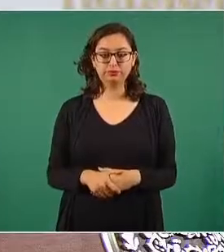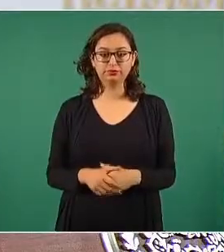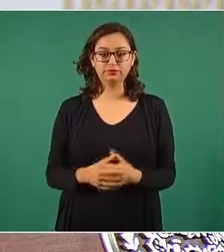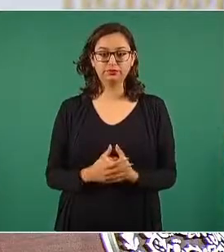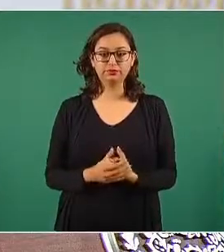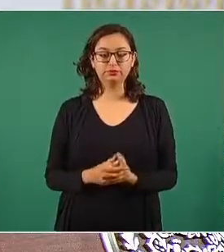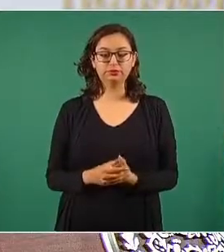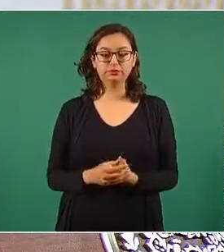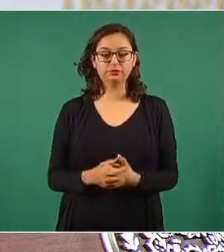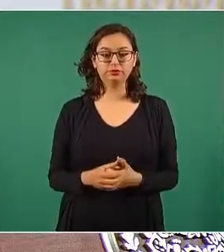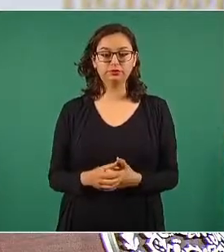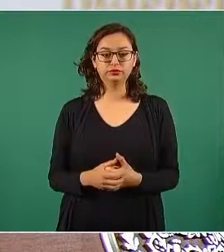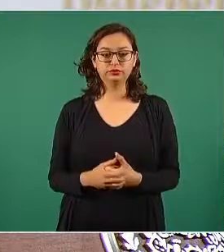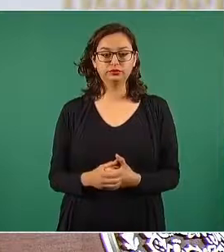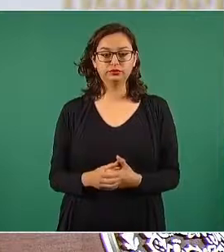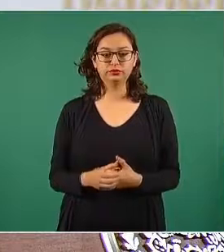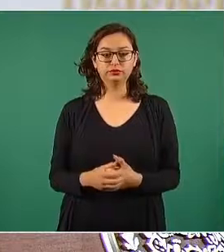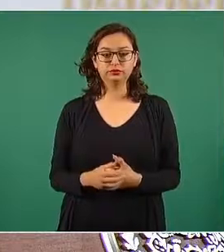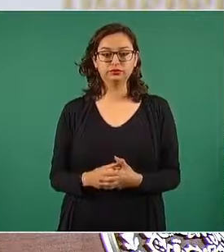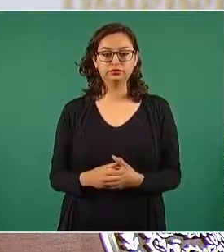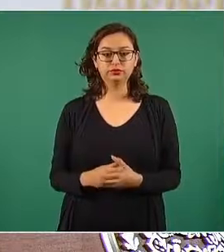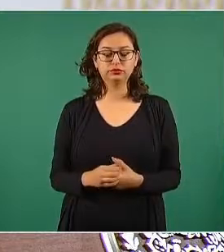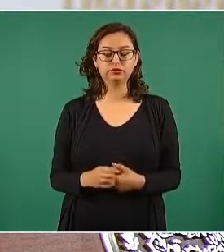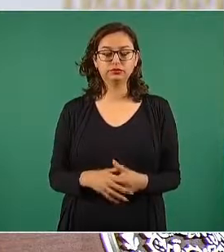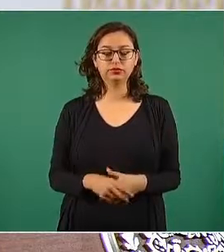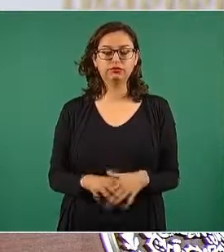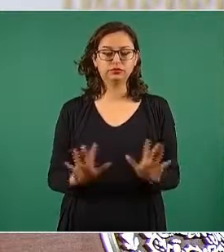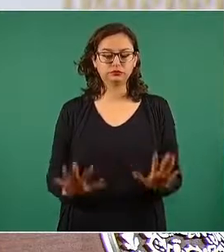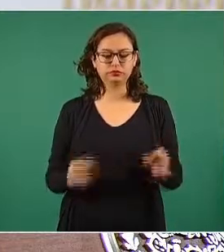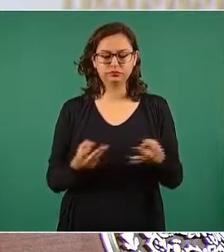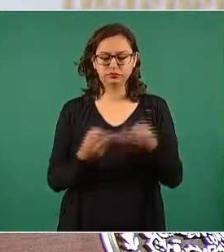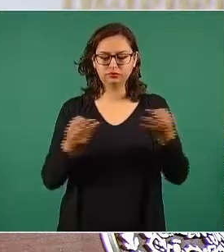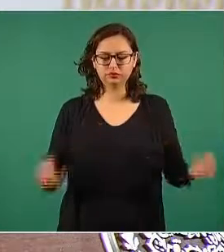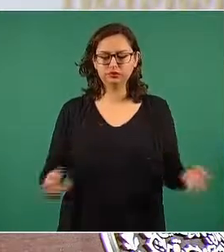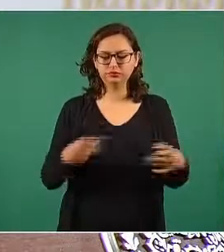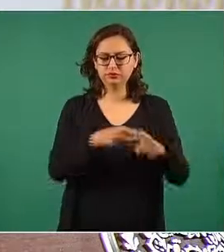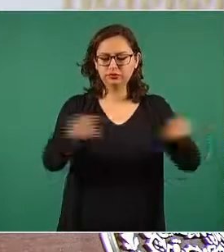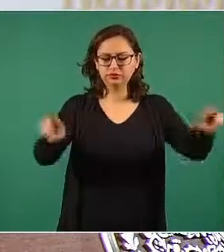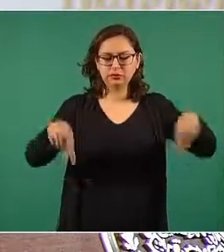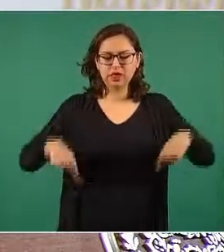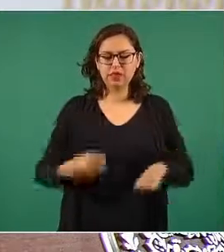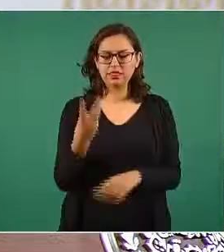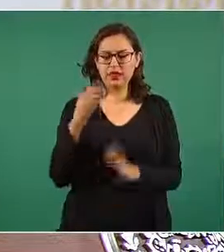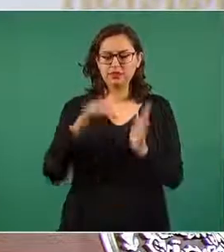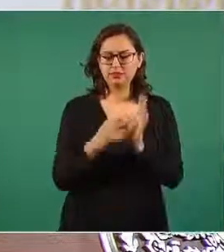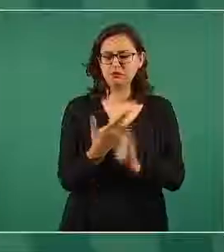una superficie, creo que de 3,000 hectáreas